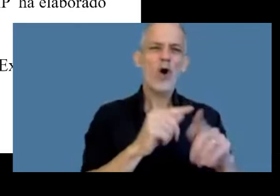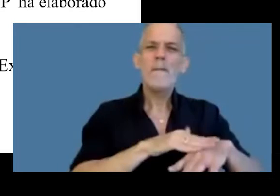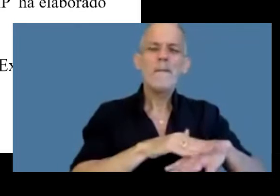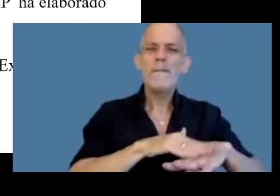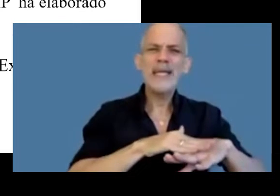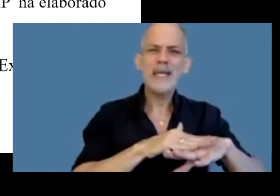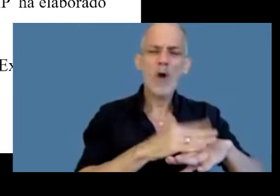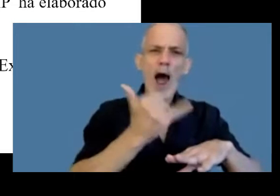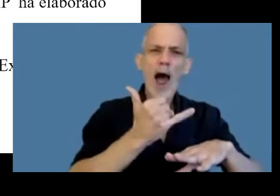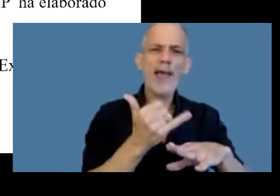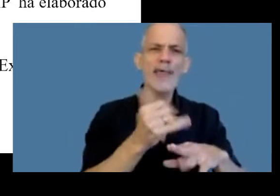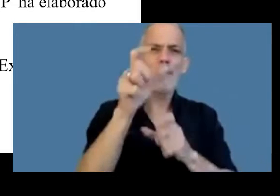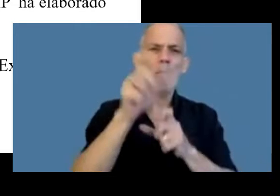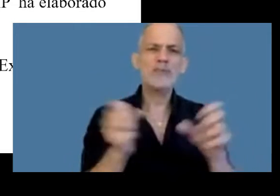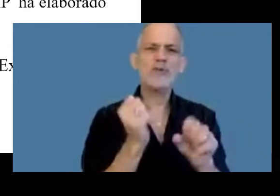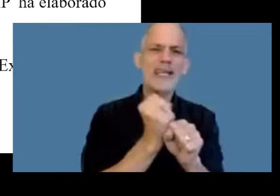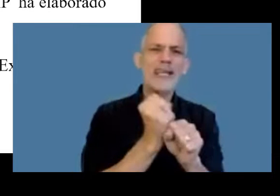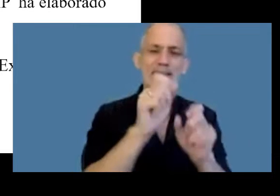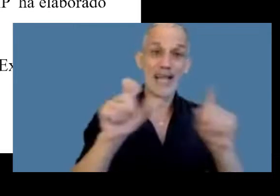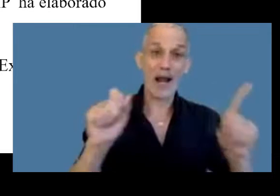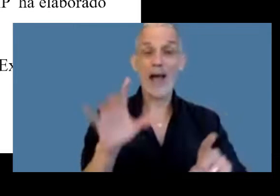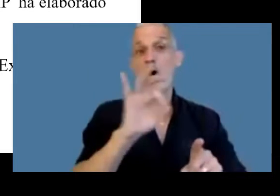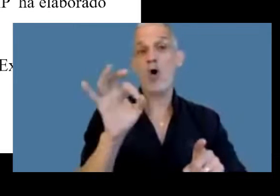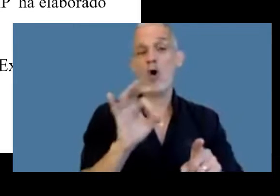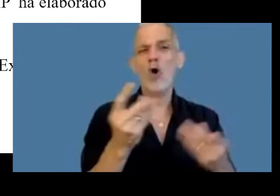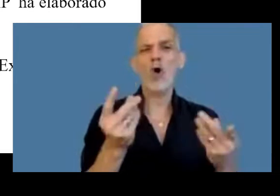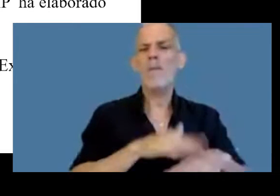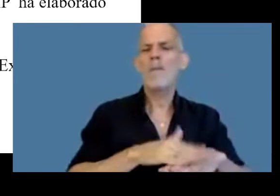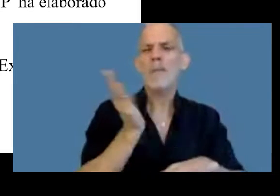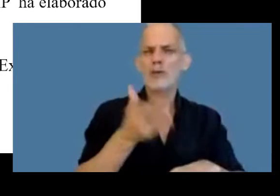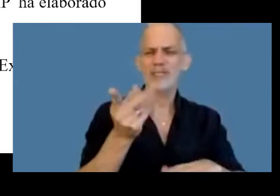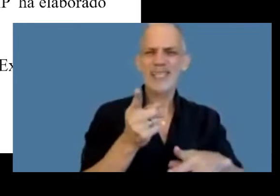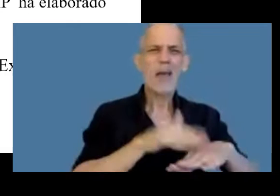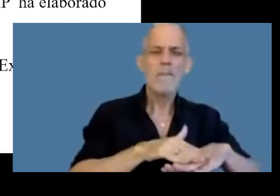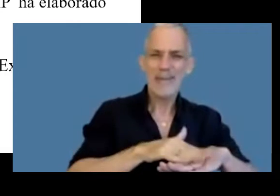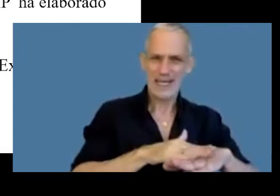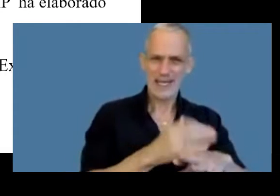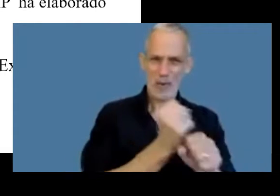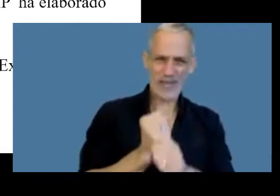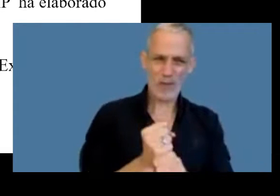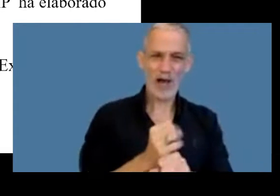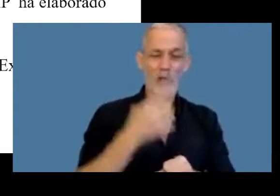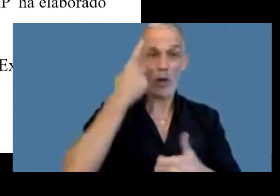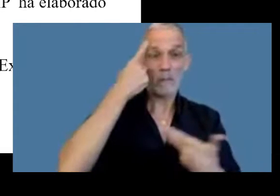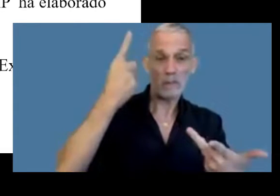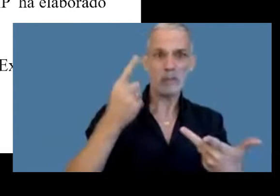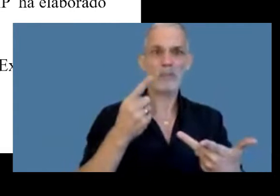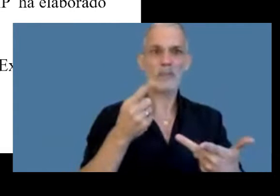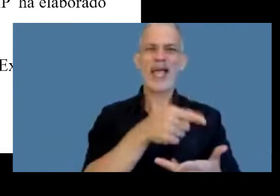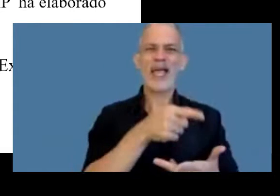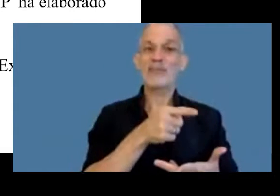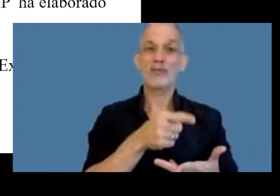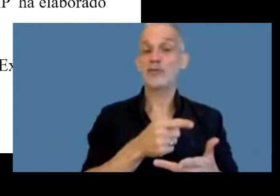de trabajadores o indicadores mínimos de trabajadores. Una presunción de carácter